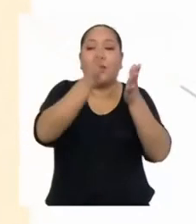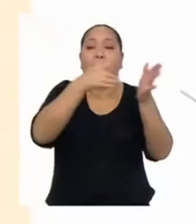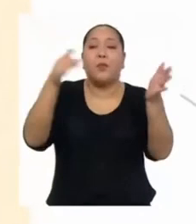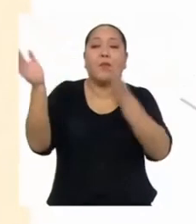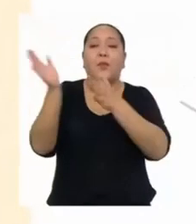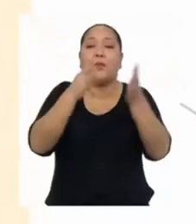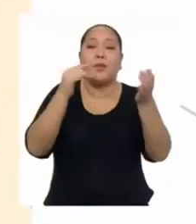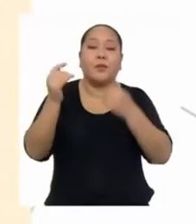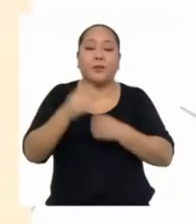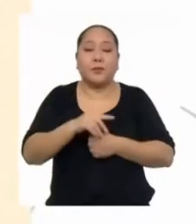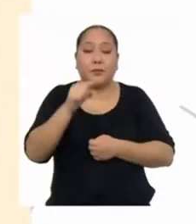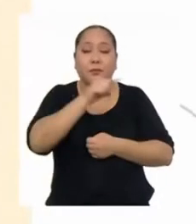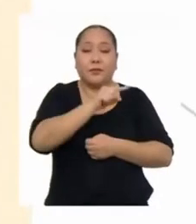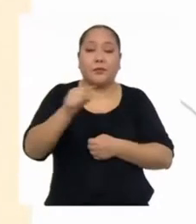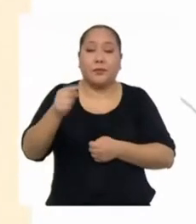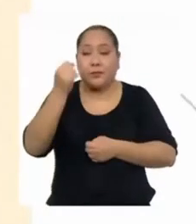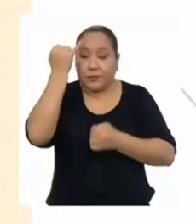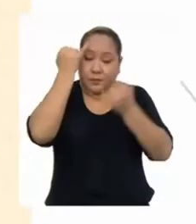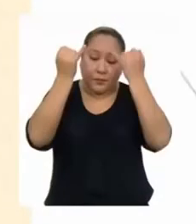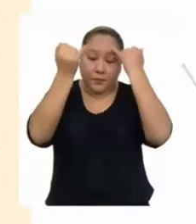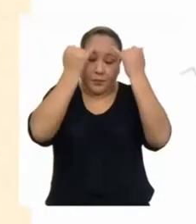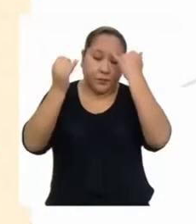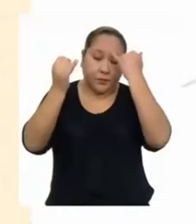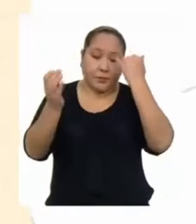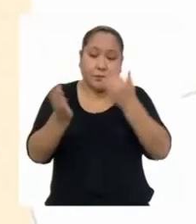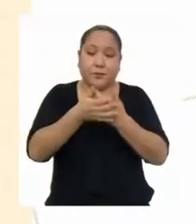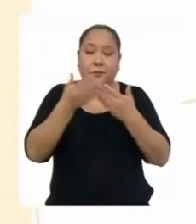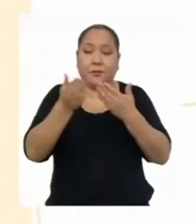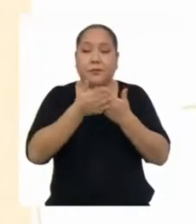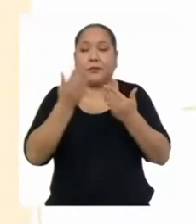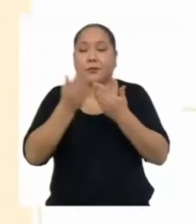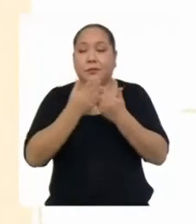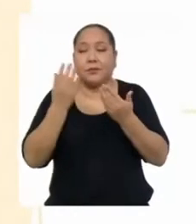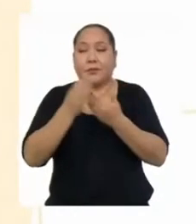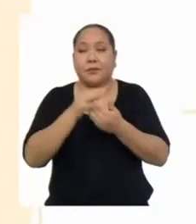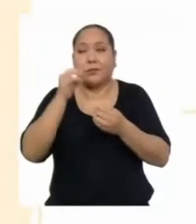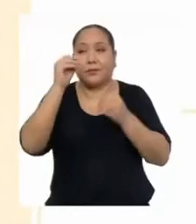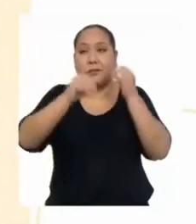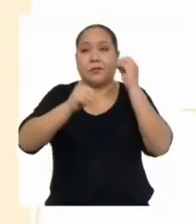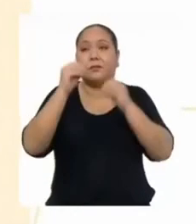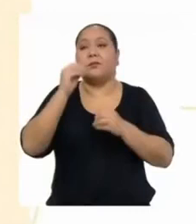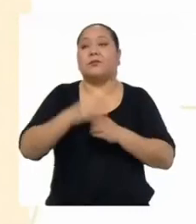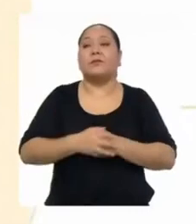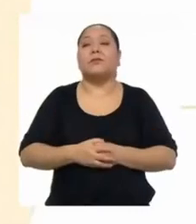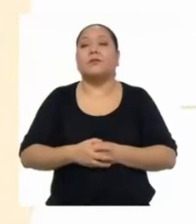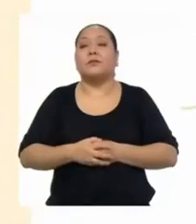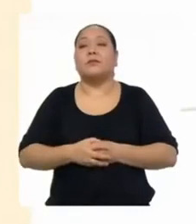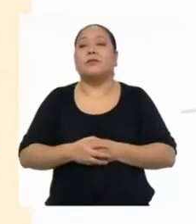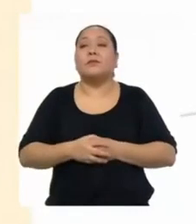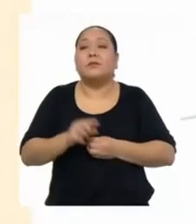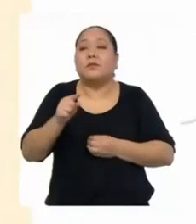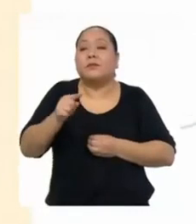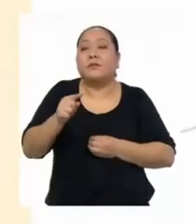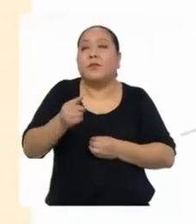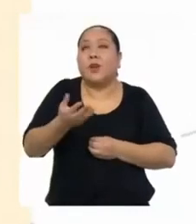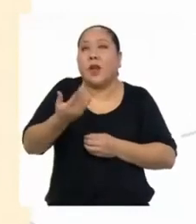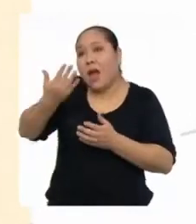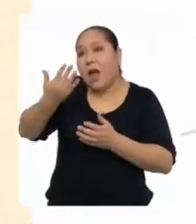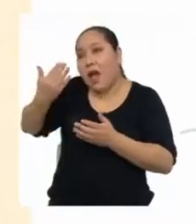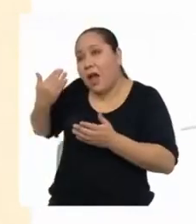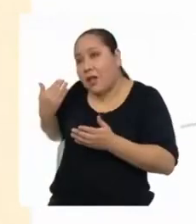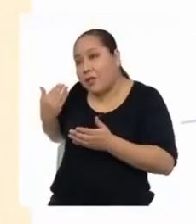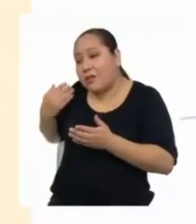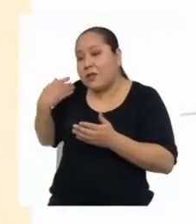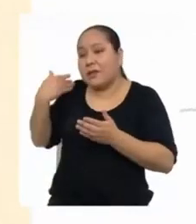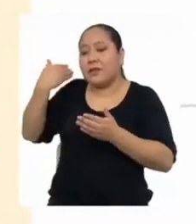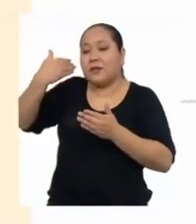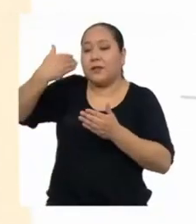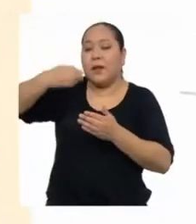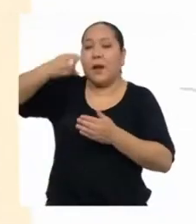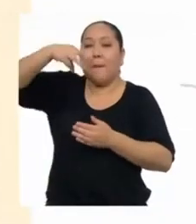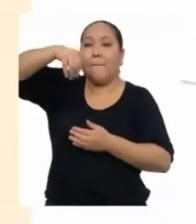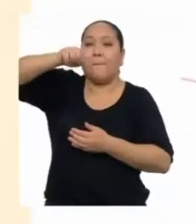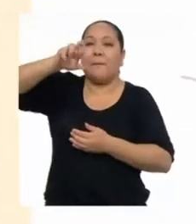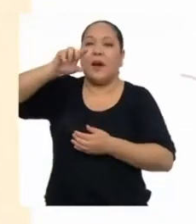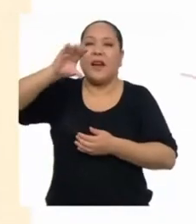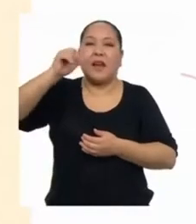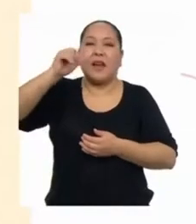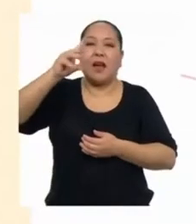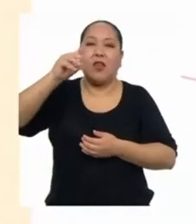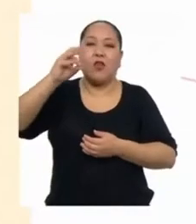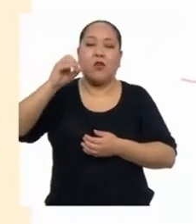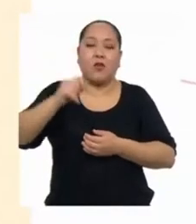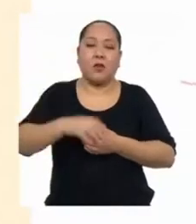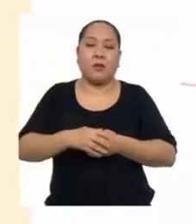Estas ideas son fáciles de identificar porque están antecedidas por marcadores del